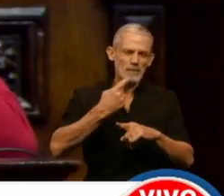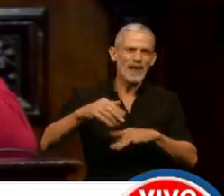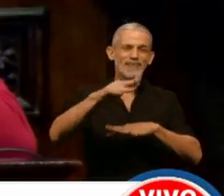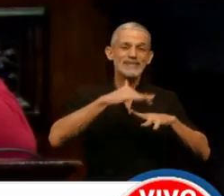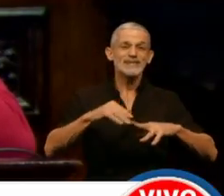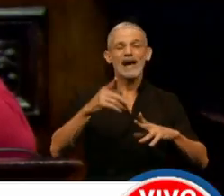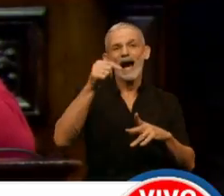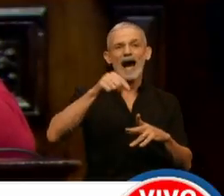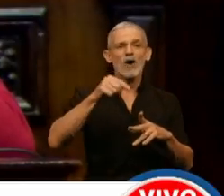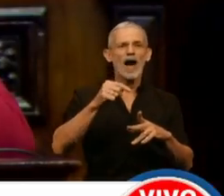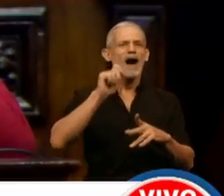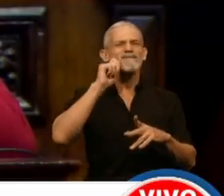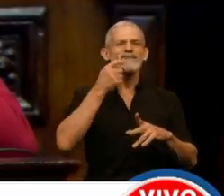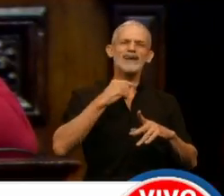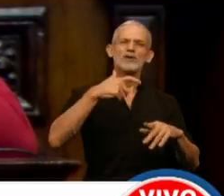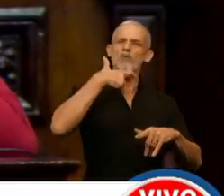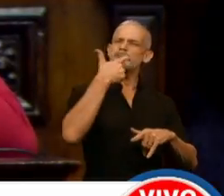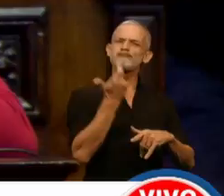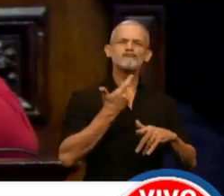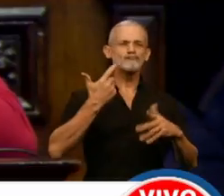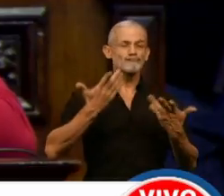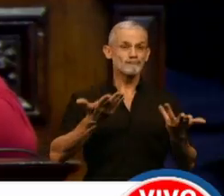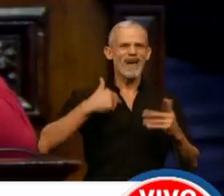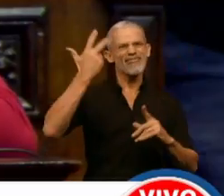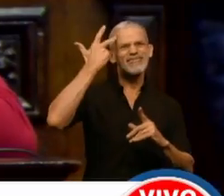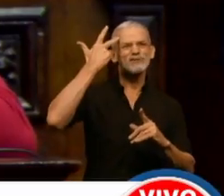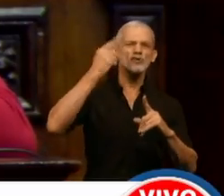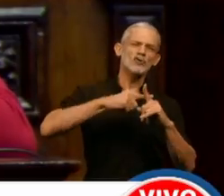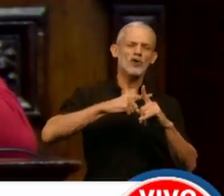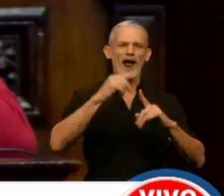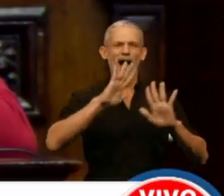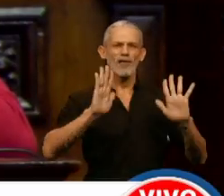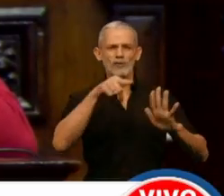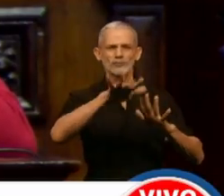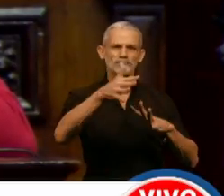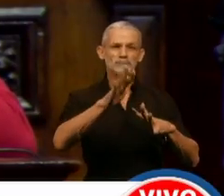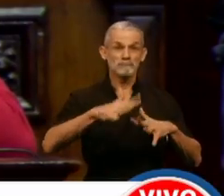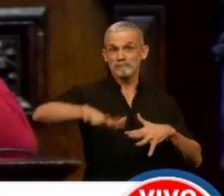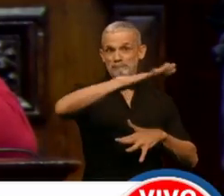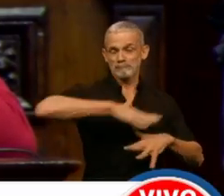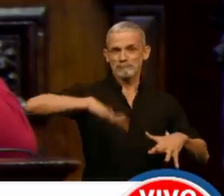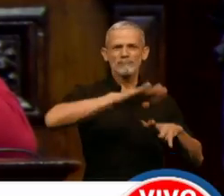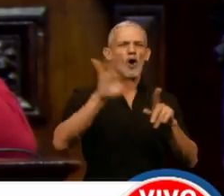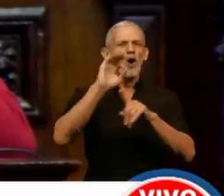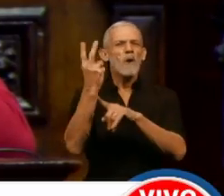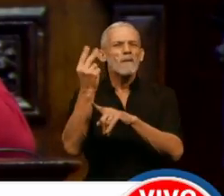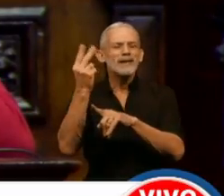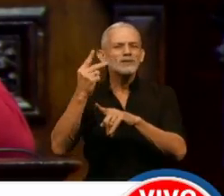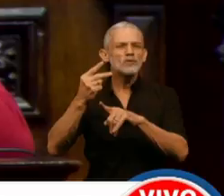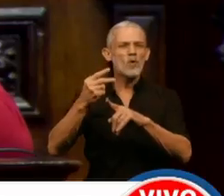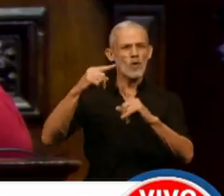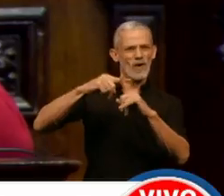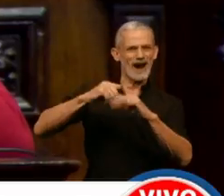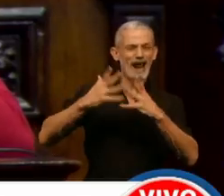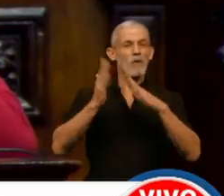temperatura de confort la temperatura de confort para los 18 grados en ambientes comunes y 21 grados para ambientes